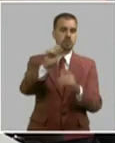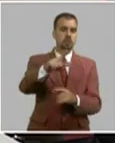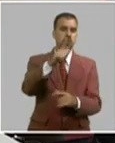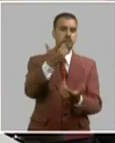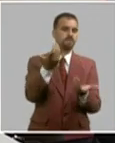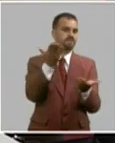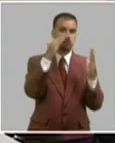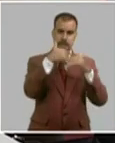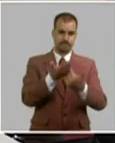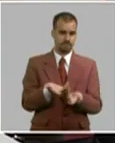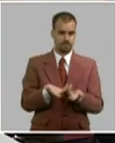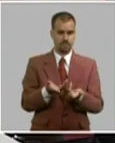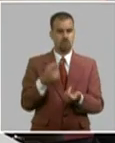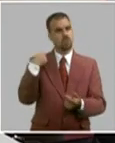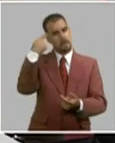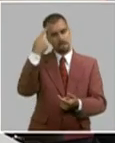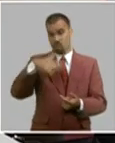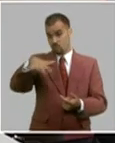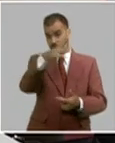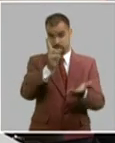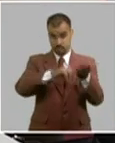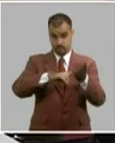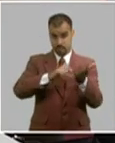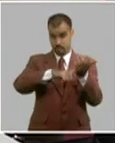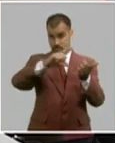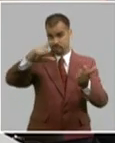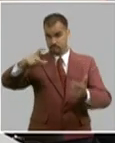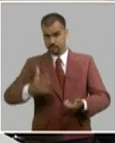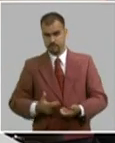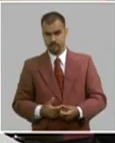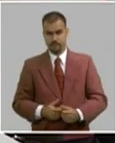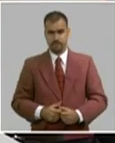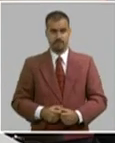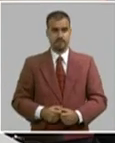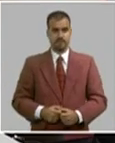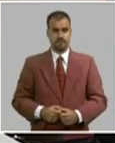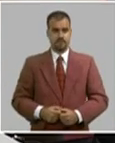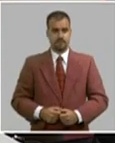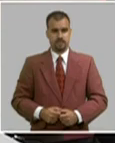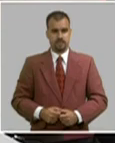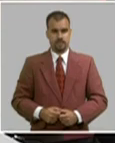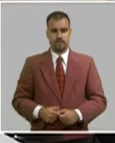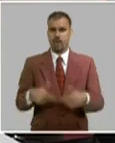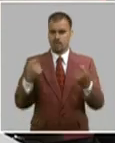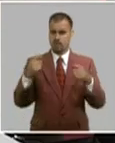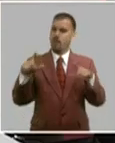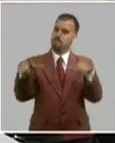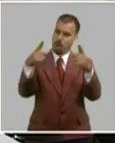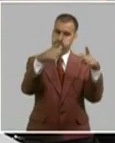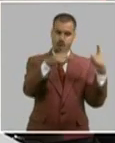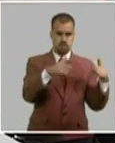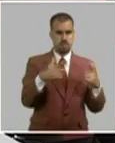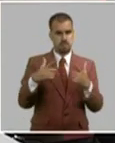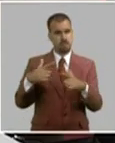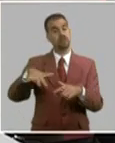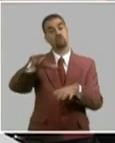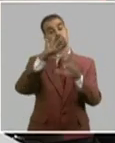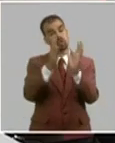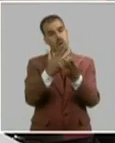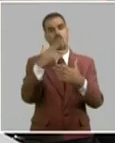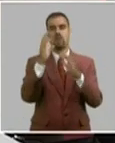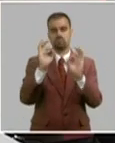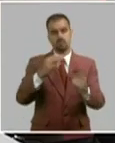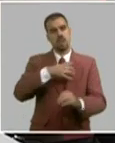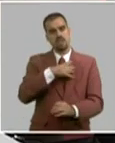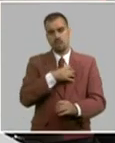que lo que tenemos que hacer todos los militantes del Partido Comunista de Cuba es cumplir con lo que nos corresponde